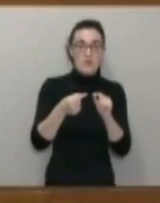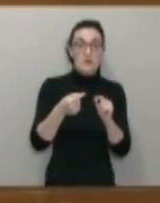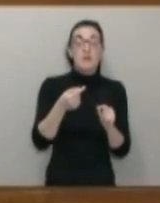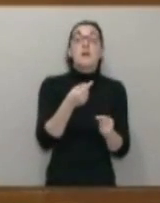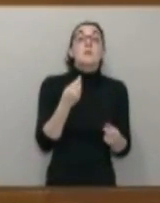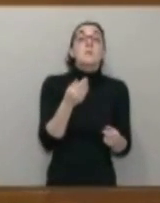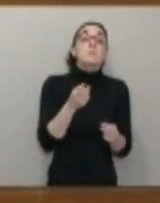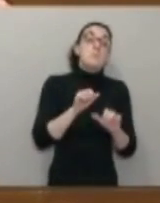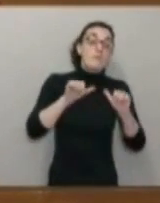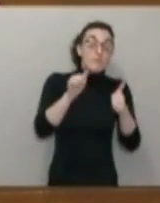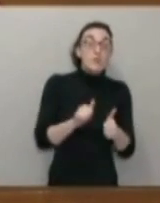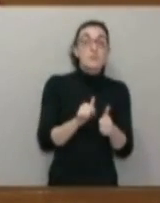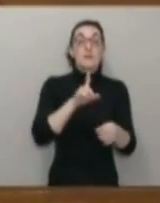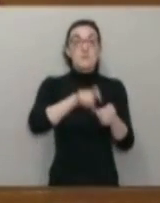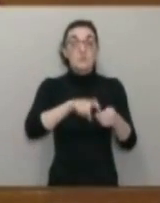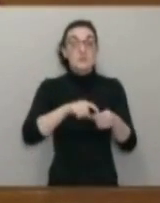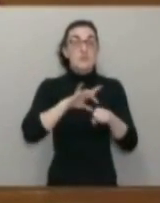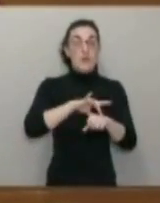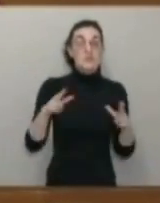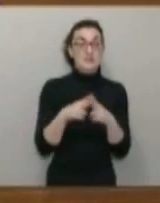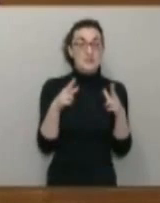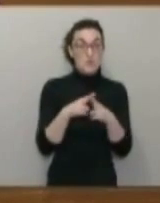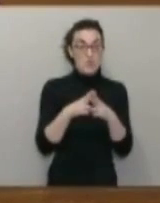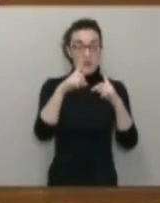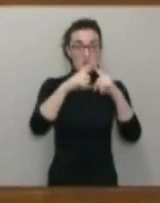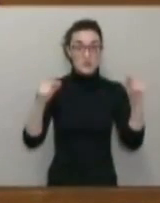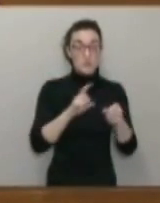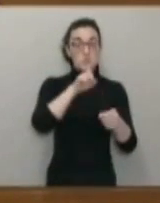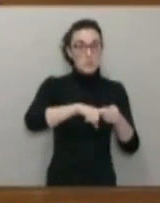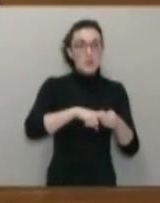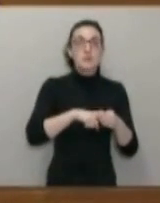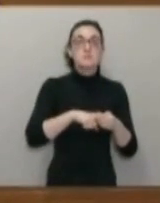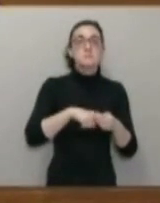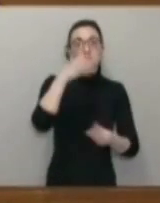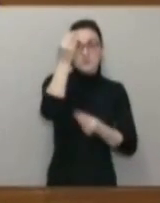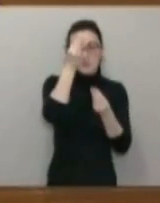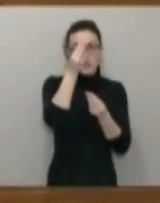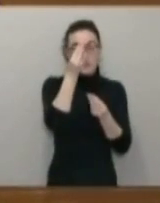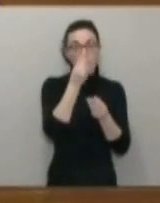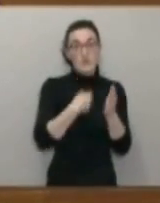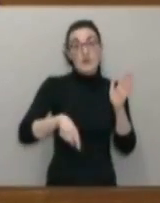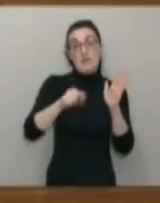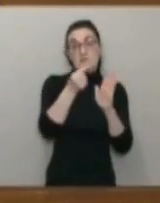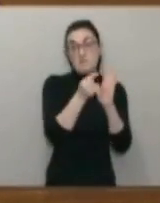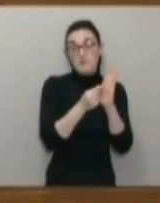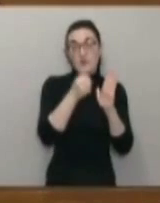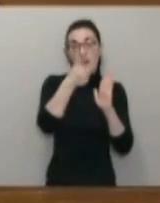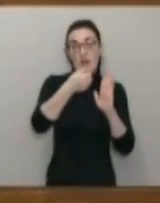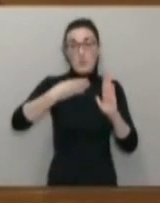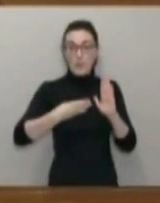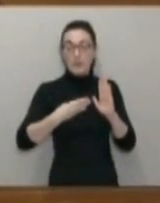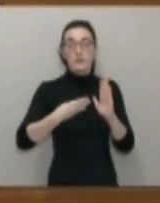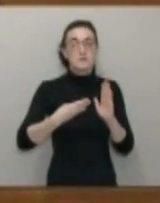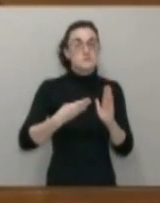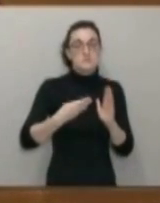de participación de los agentes sociales asturianos, considerado en la letra A y B, es